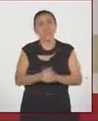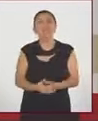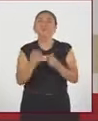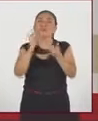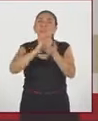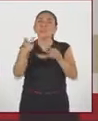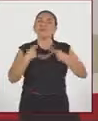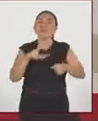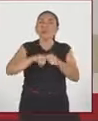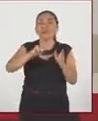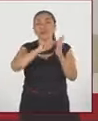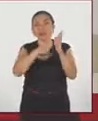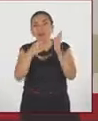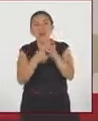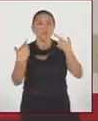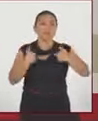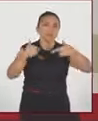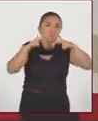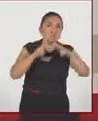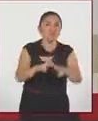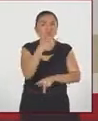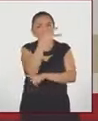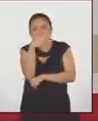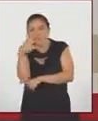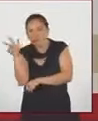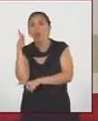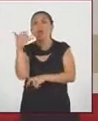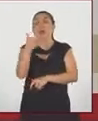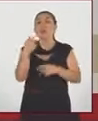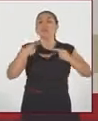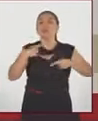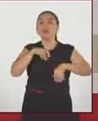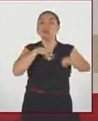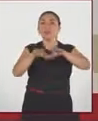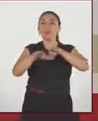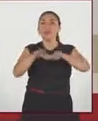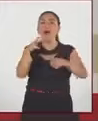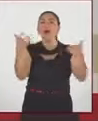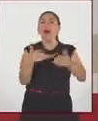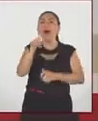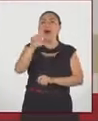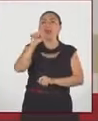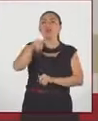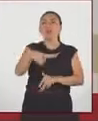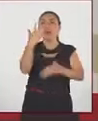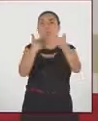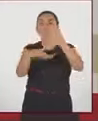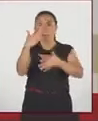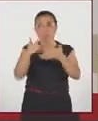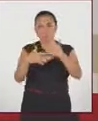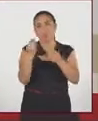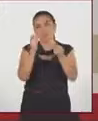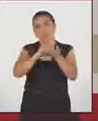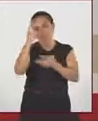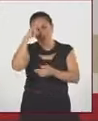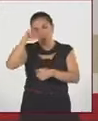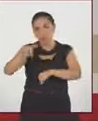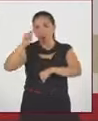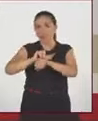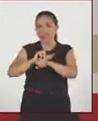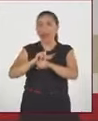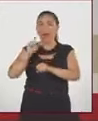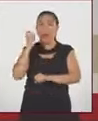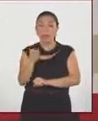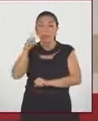al personal técnico, académico, de producción y a quienes realizaron la interpretación de lengua de señas mexicana por hacer posible